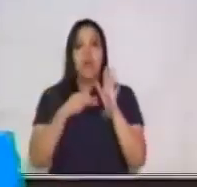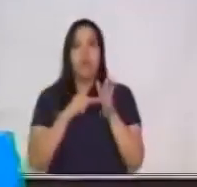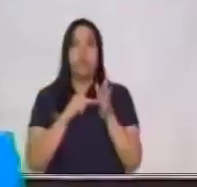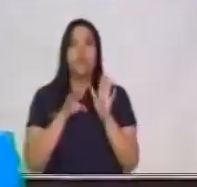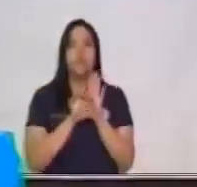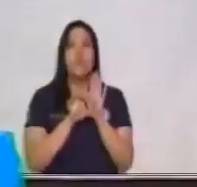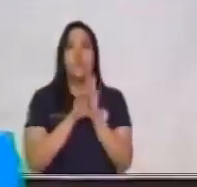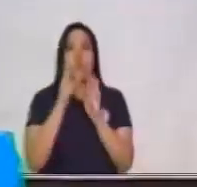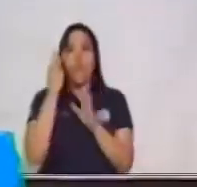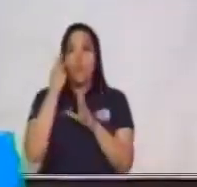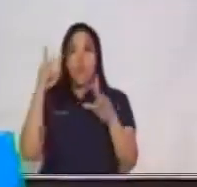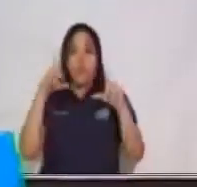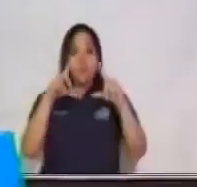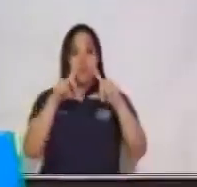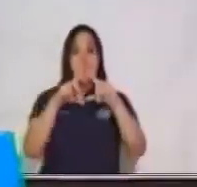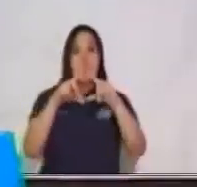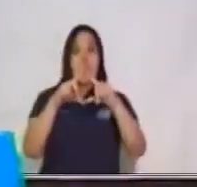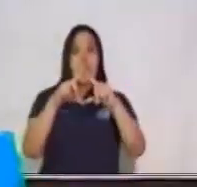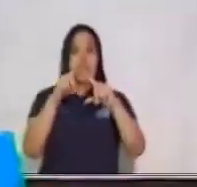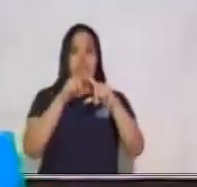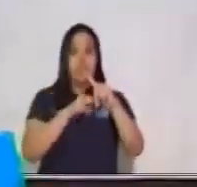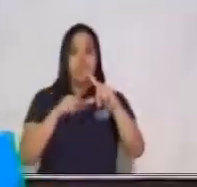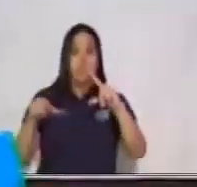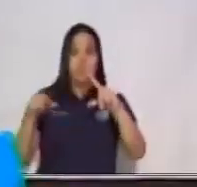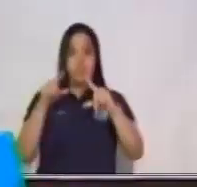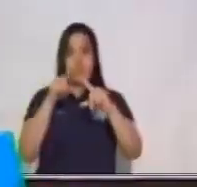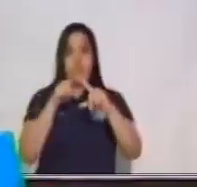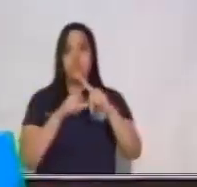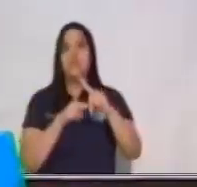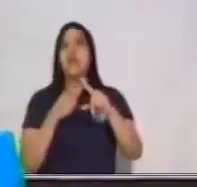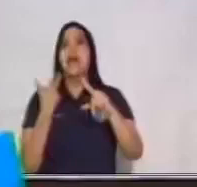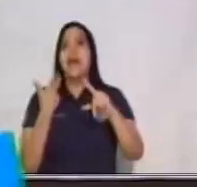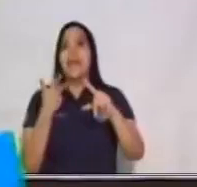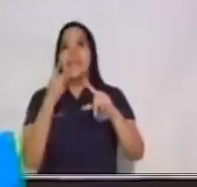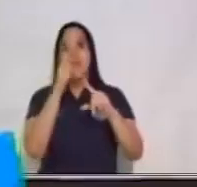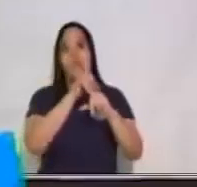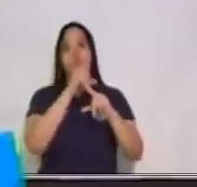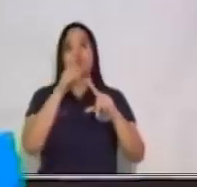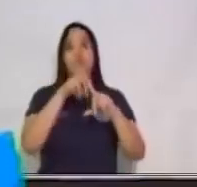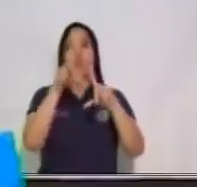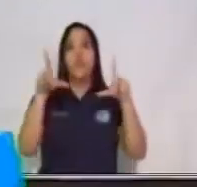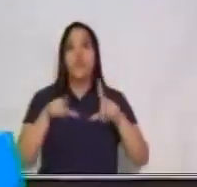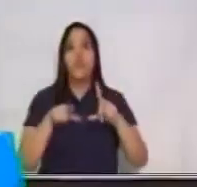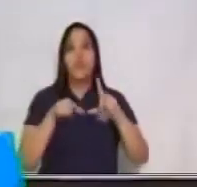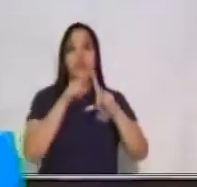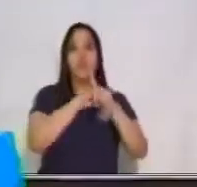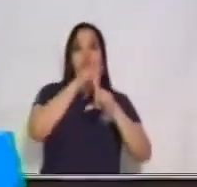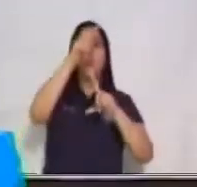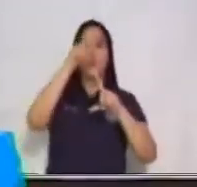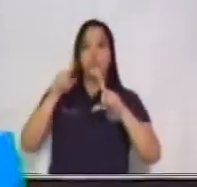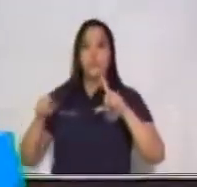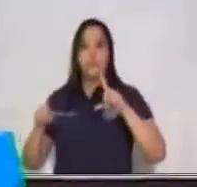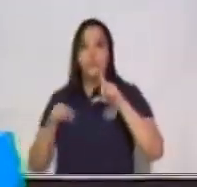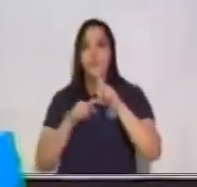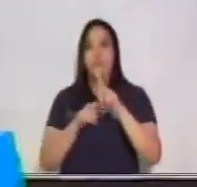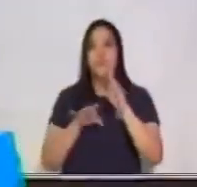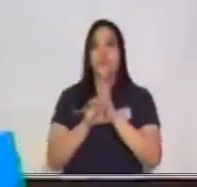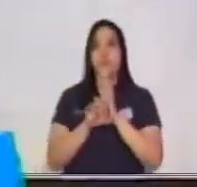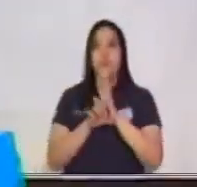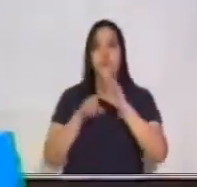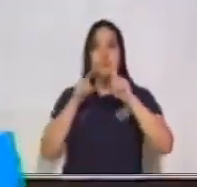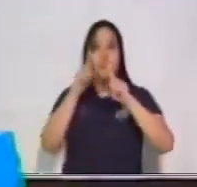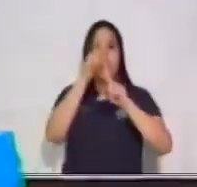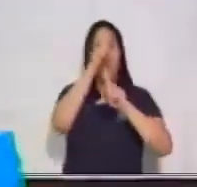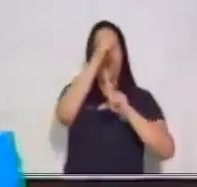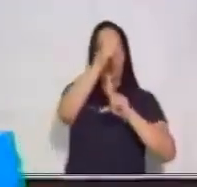este ejemplo acá donde tenemos las posiciones de los vértices y los lados. Tenemos los vértices